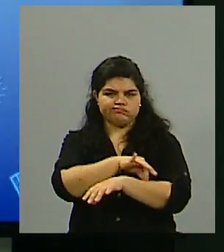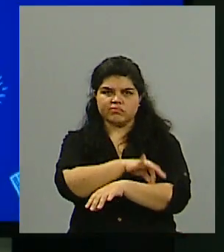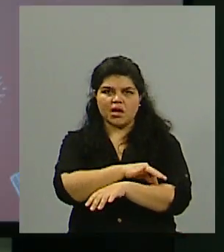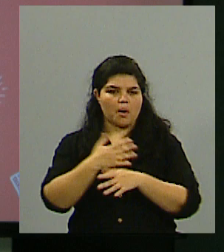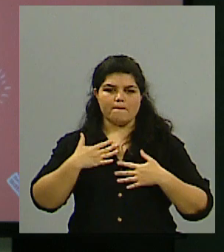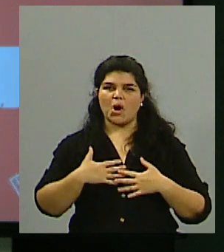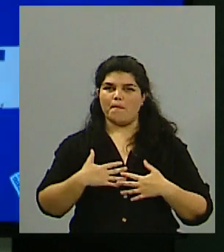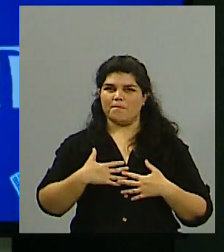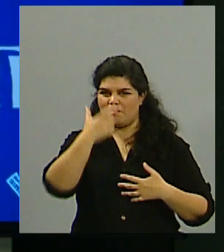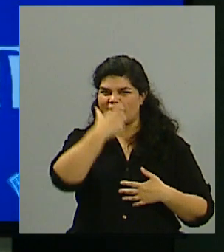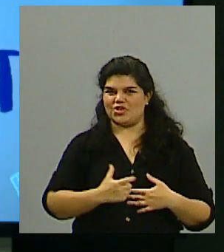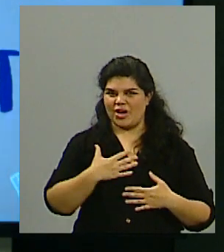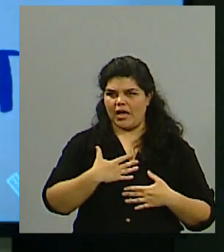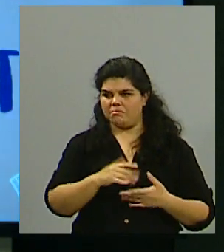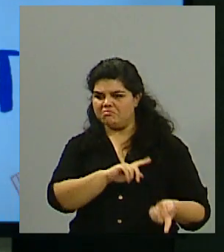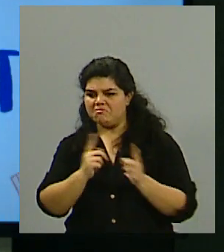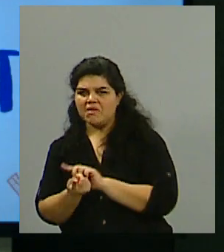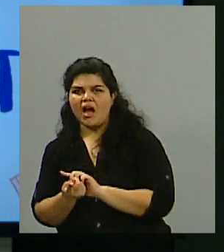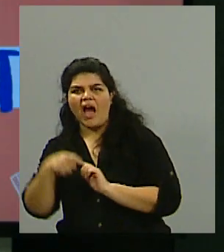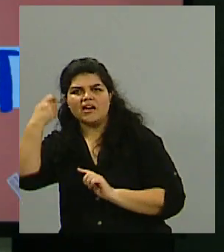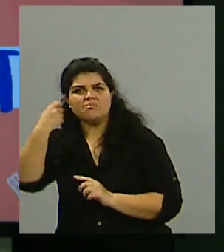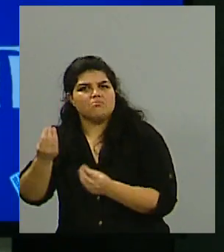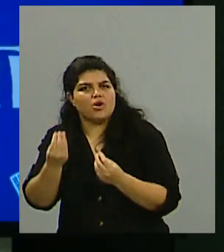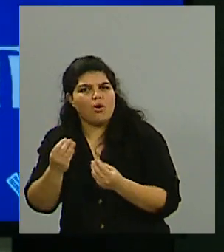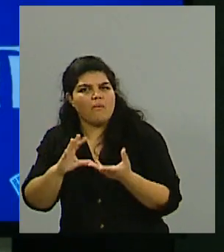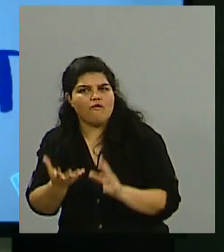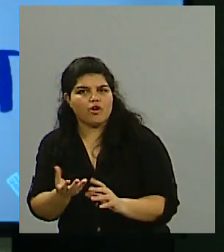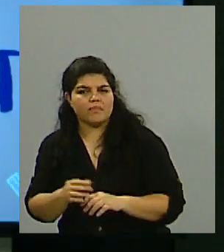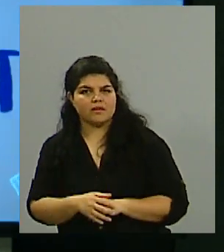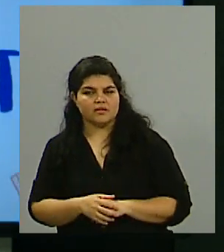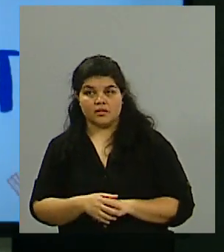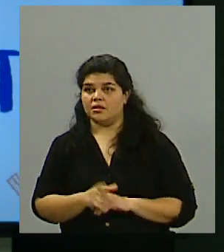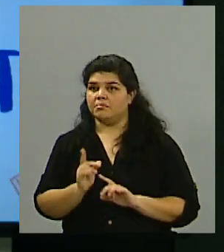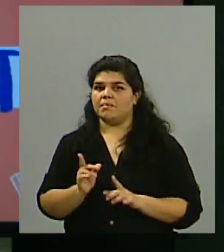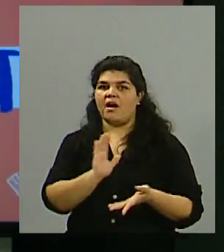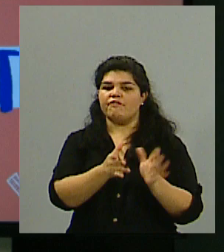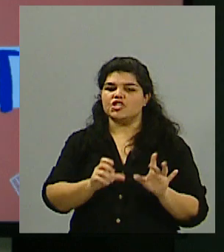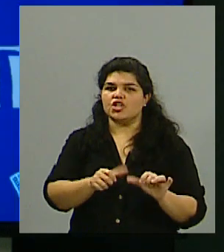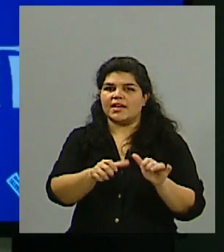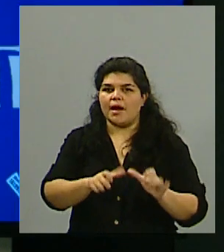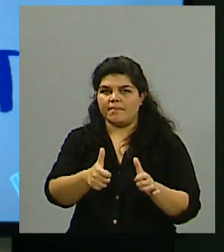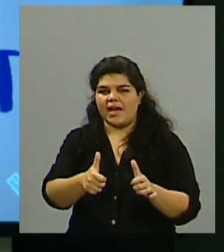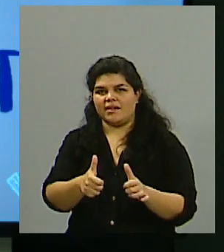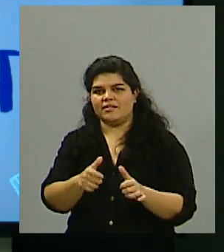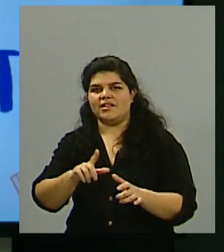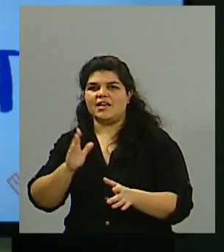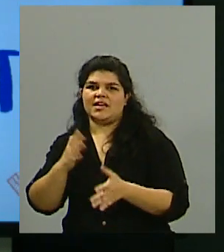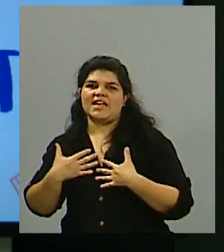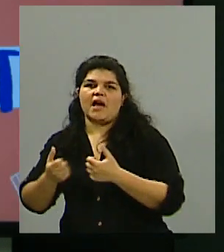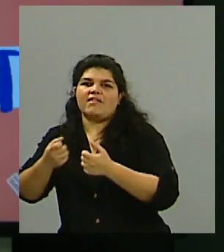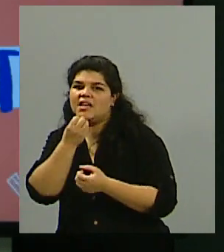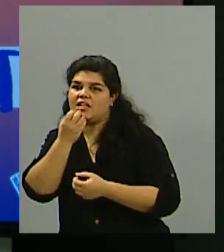nosotros lleva adelante? en realidad en animales hablamos de la fisioterapia y la rehabilitación. La fisioterapia por ahí está más encaminada a la parte de agentes